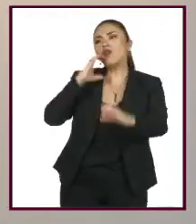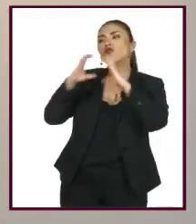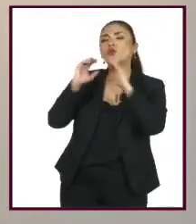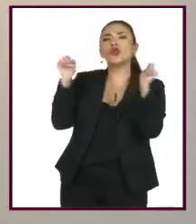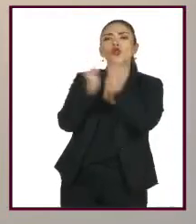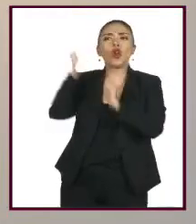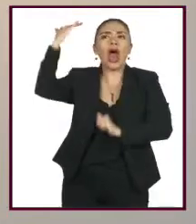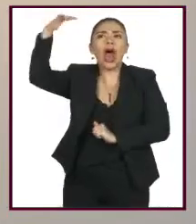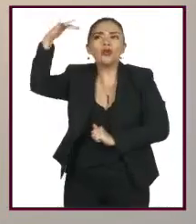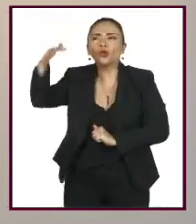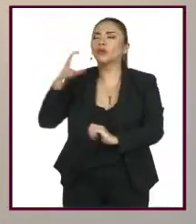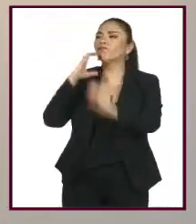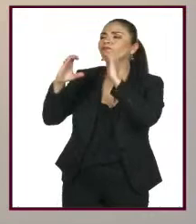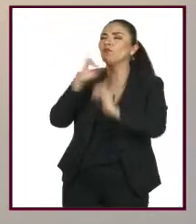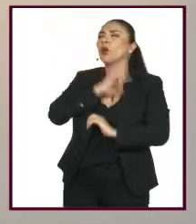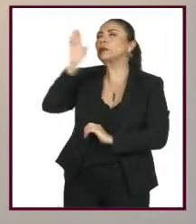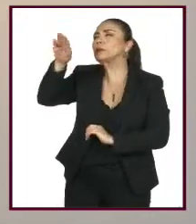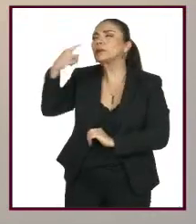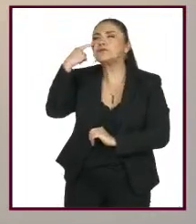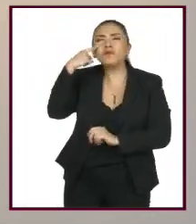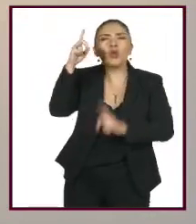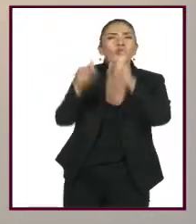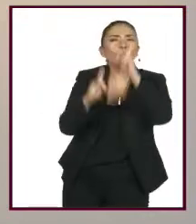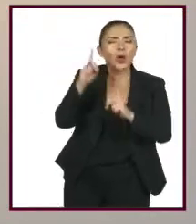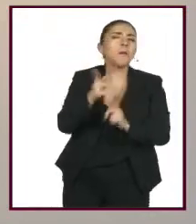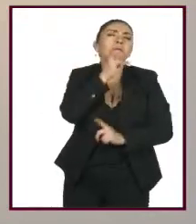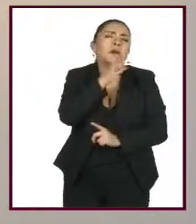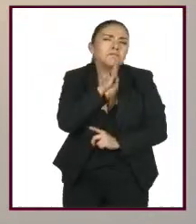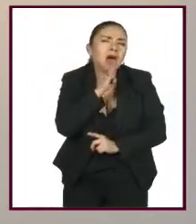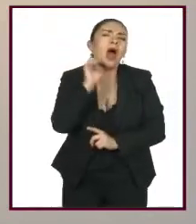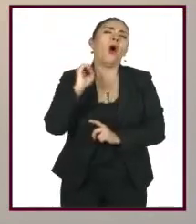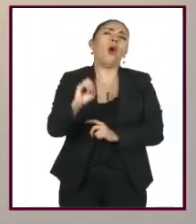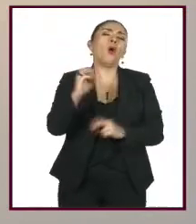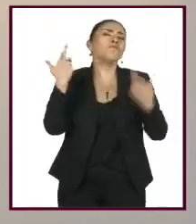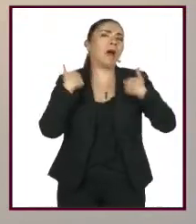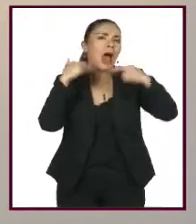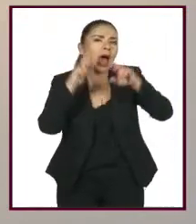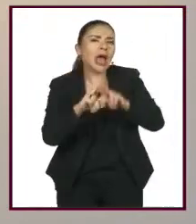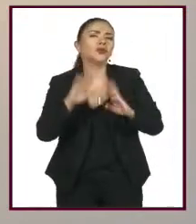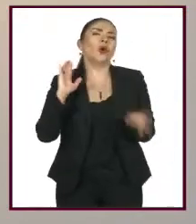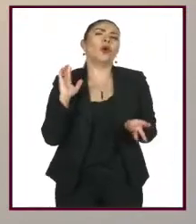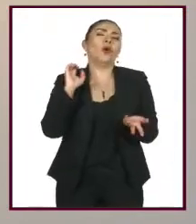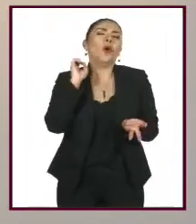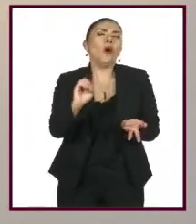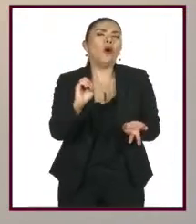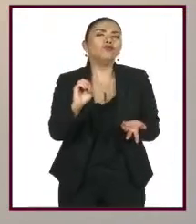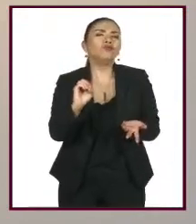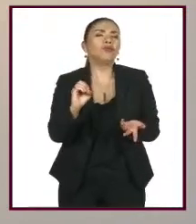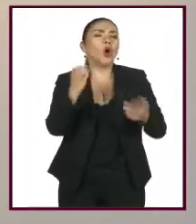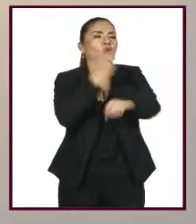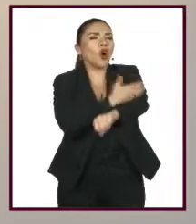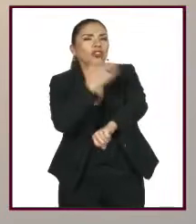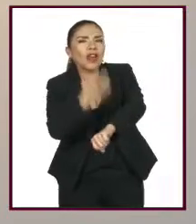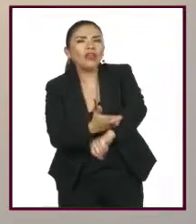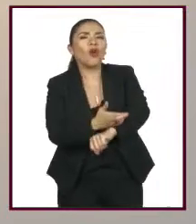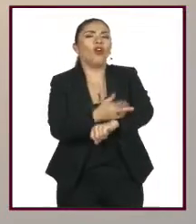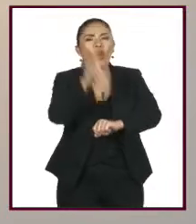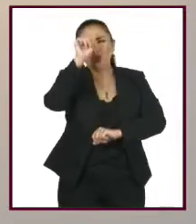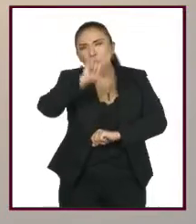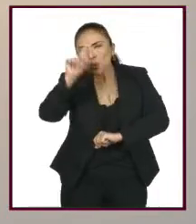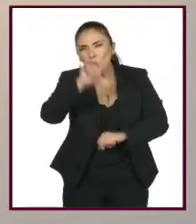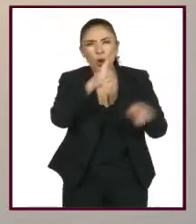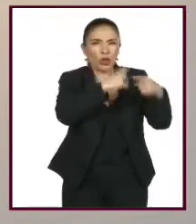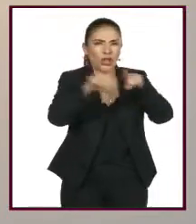los adultos, que no necesariamente tienen que ser los padres, sino pueden ser los maestros en este caso, los coordinadores, los